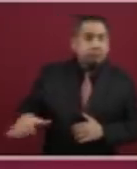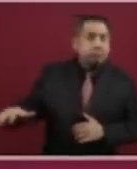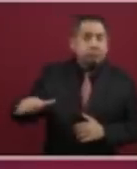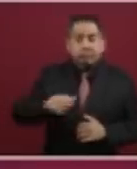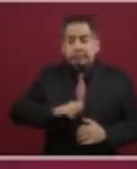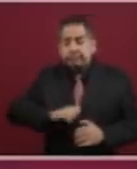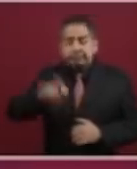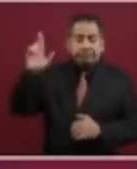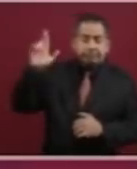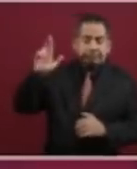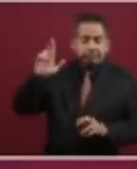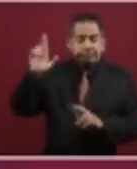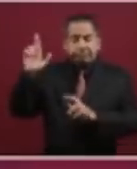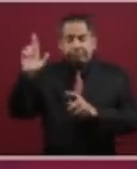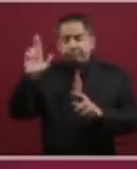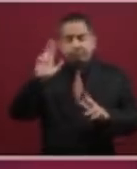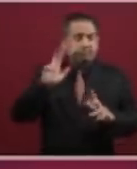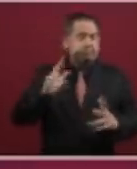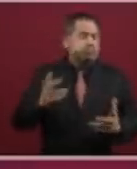Todos.